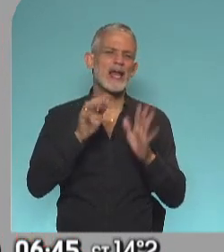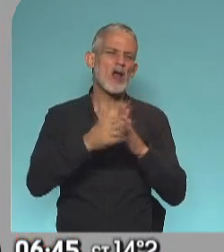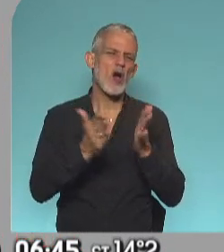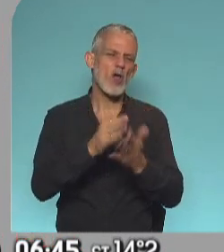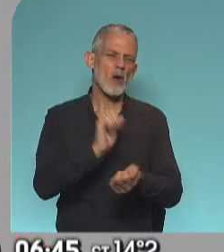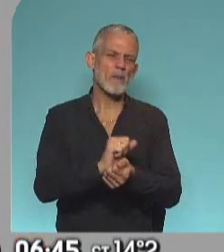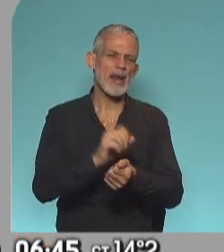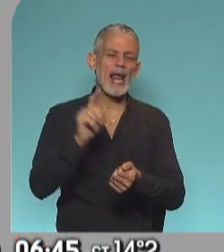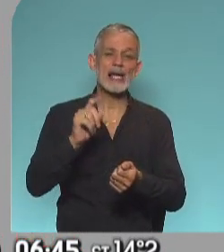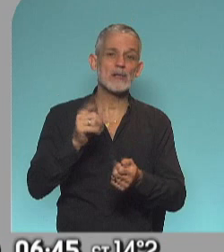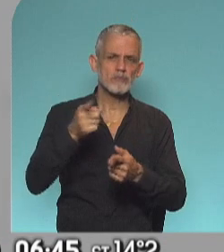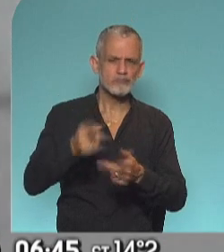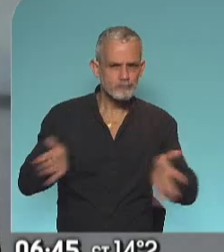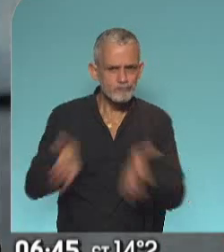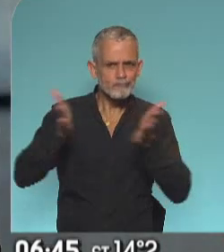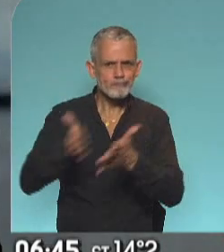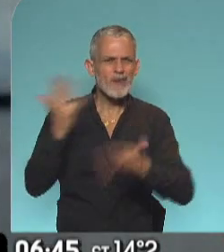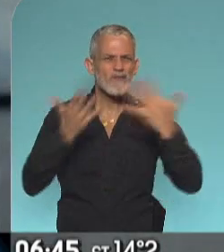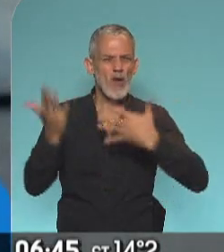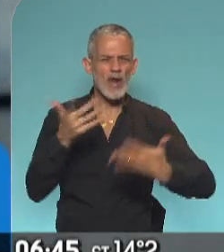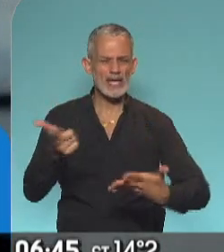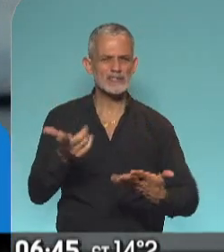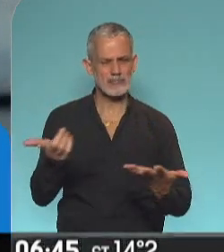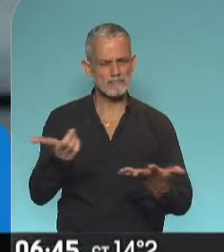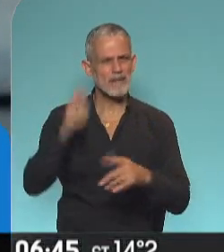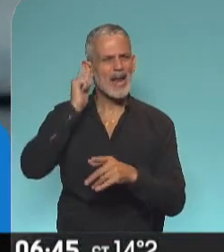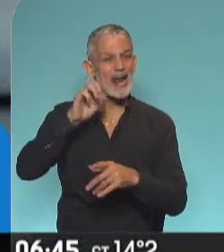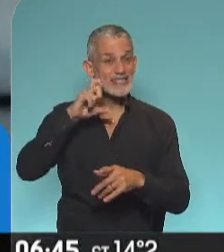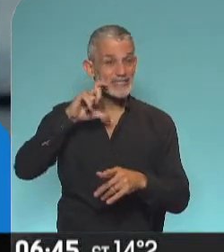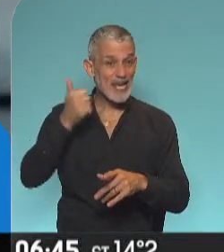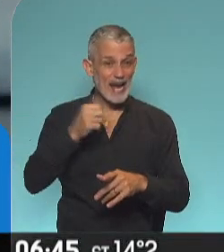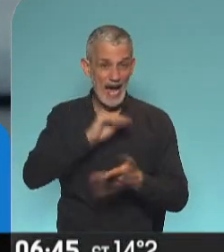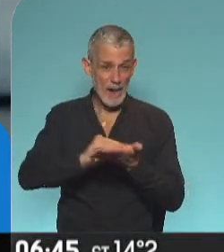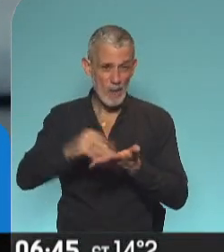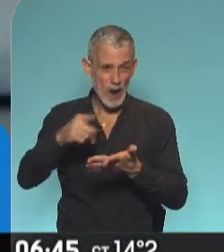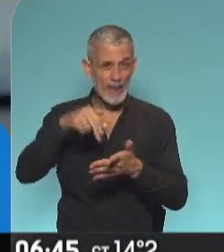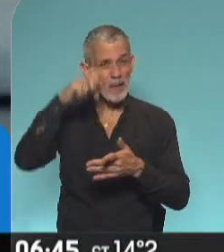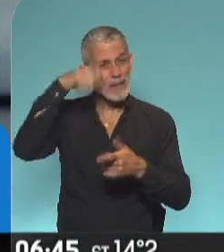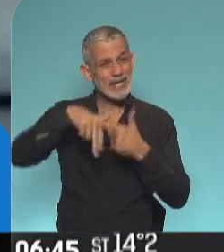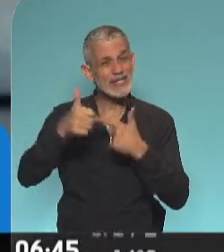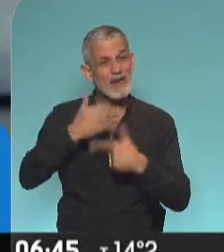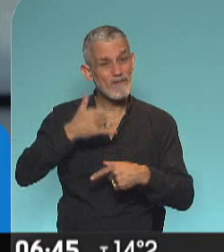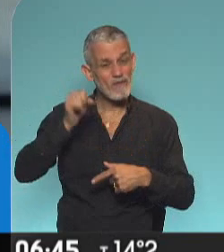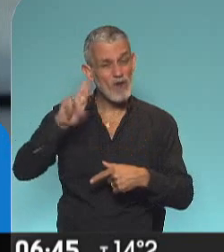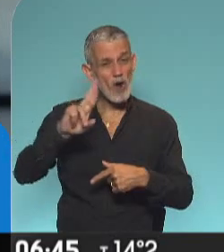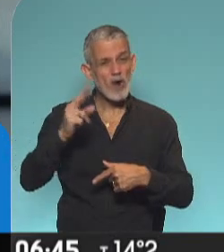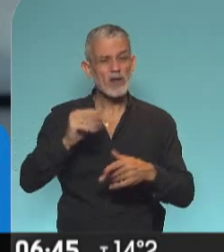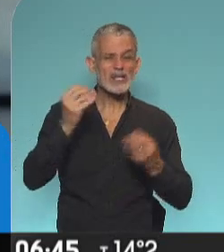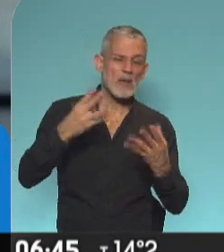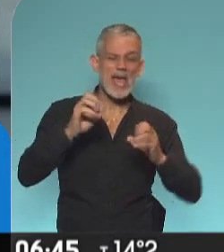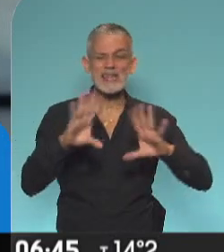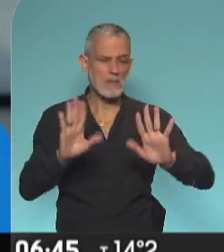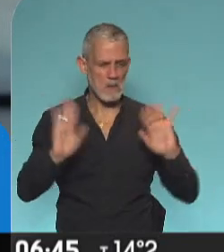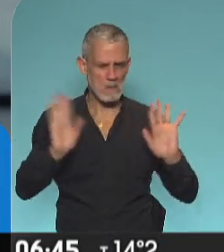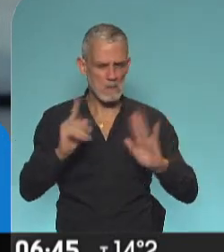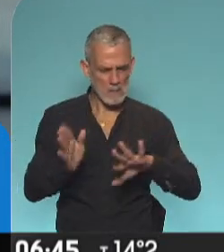llama incitación a la violencia. Digo, corre Graciana Peñafort el análisis sobre si corresponde o no corresponde, si está bien o está